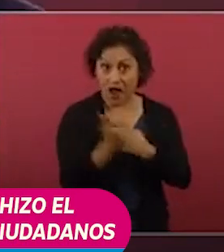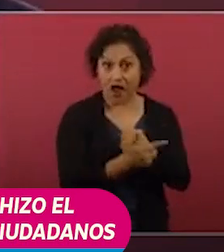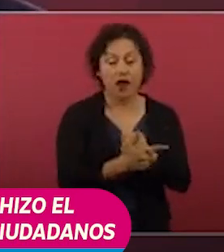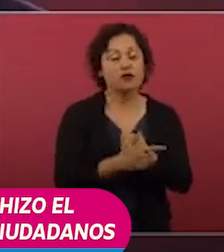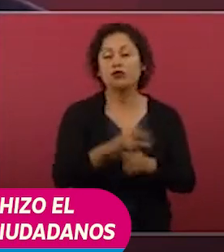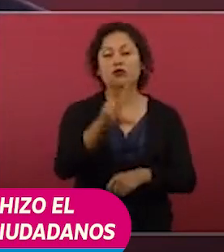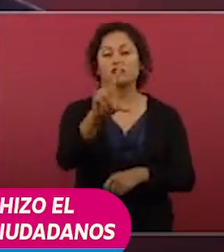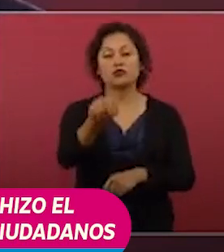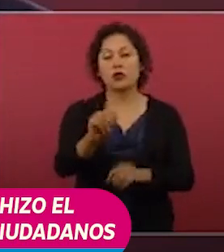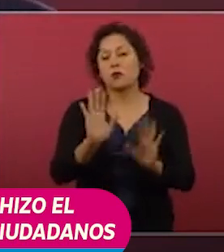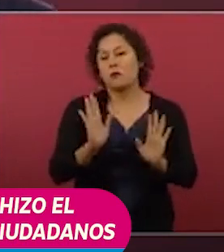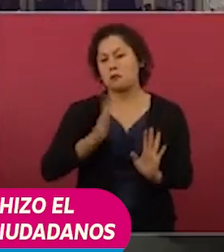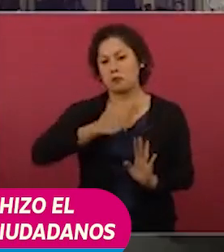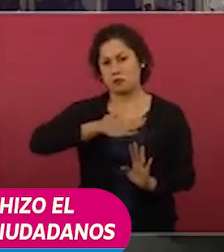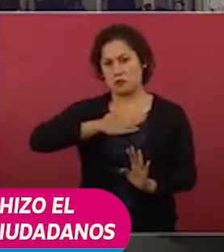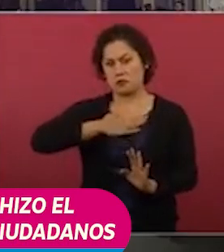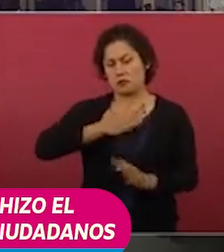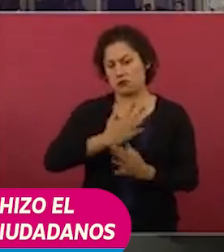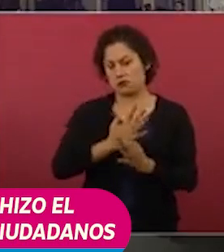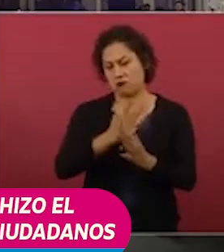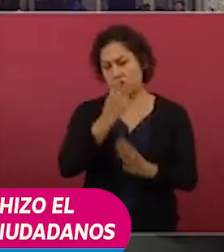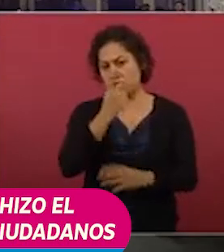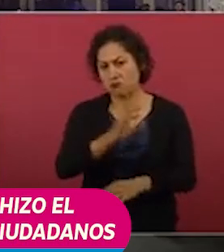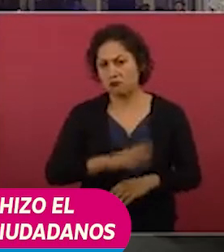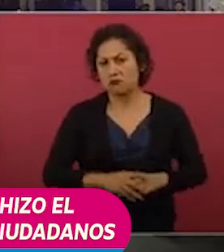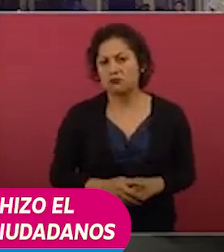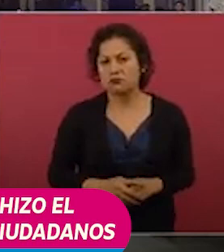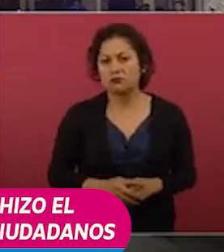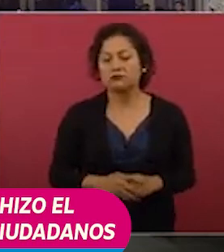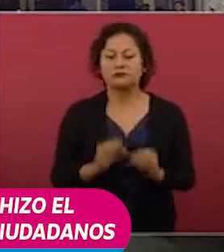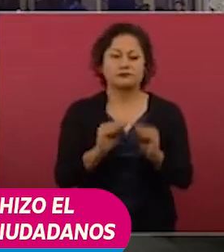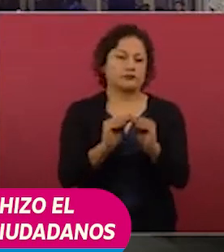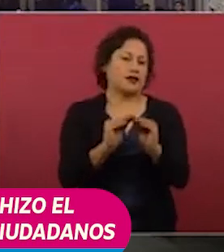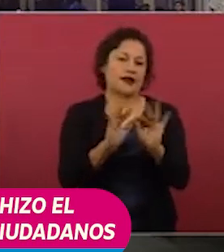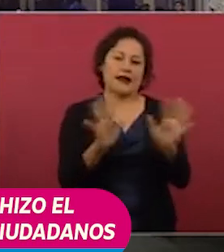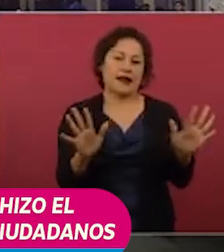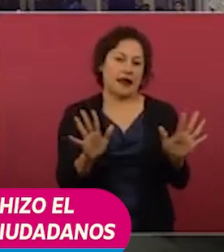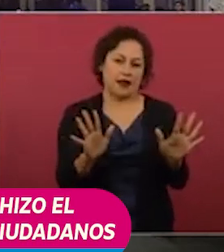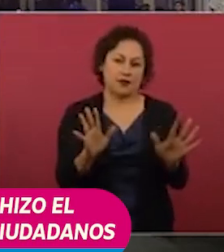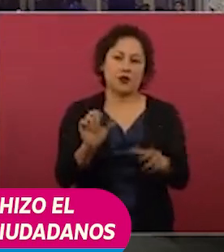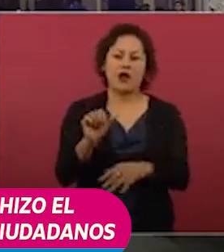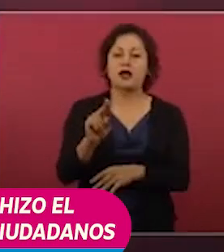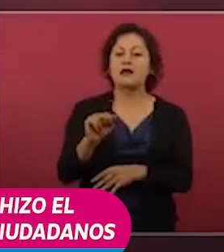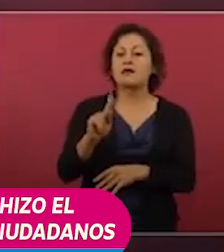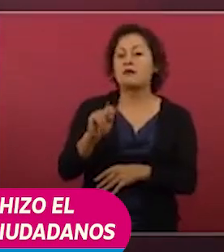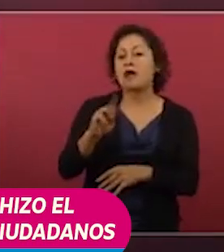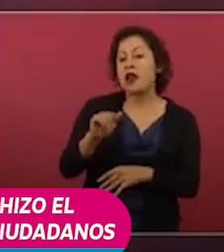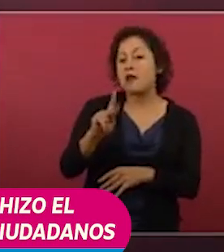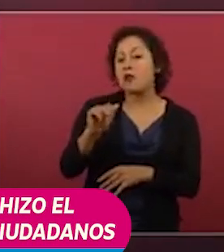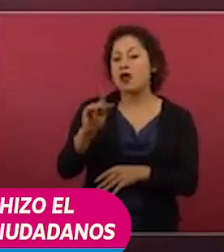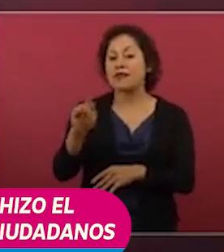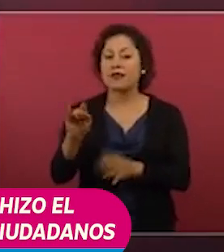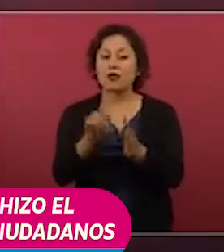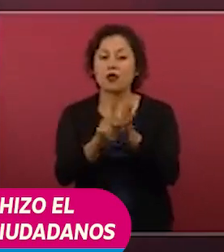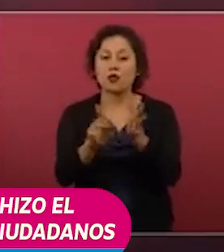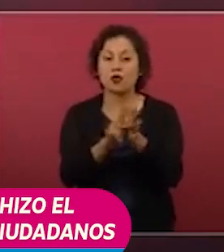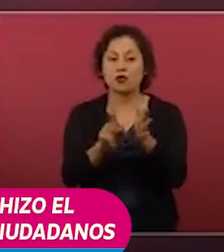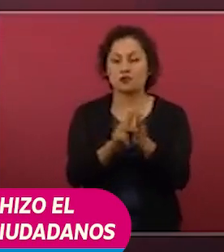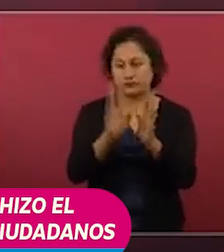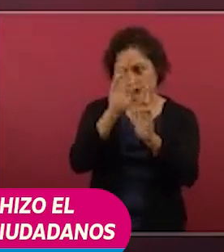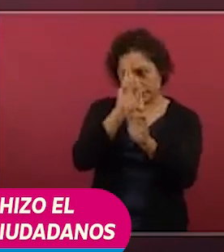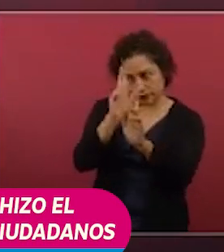Eso es lo que puedo decir. Desde luego, animal político, con todo respeto, pues siempre ha estado en contra de